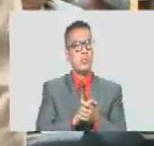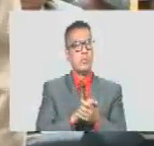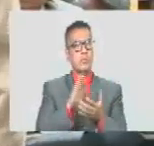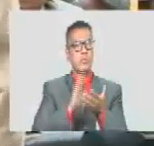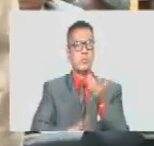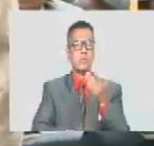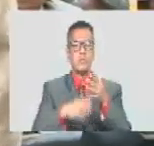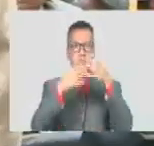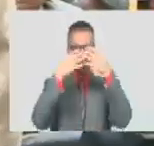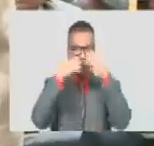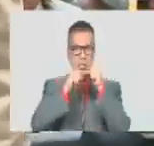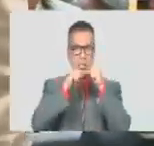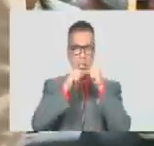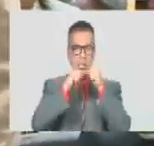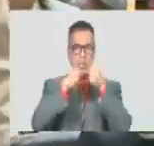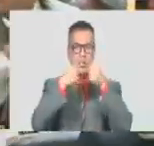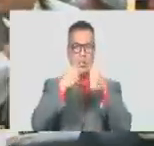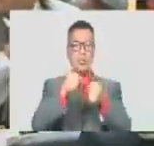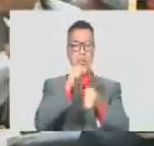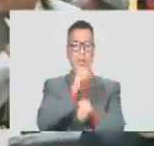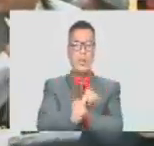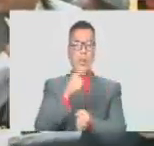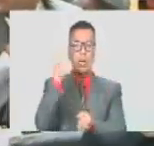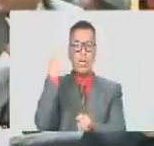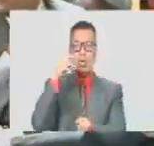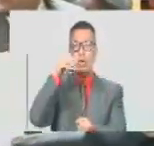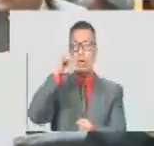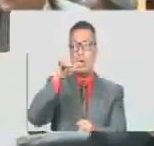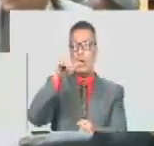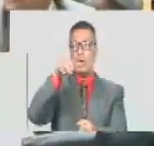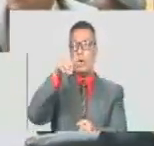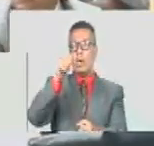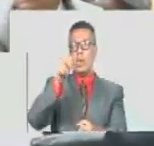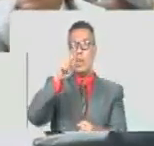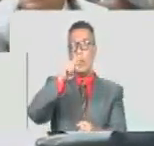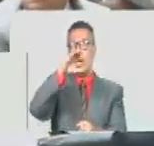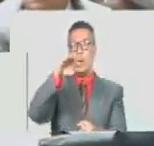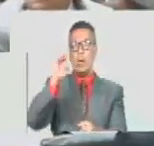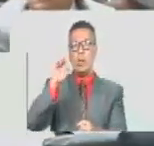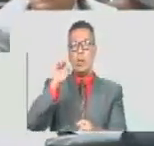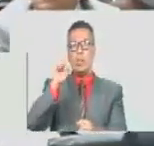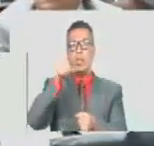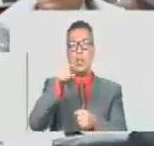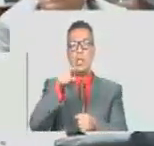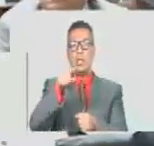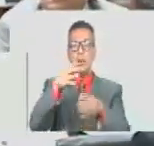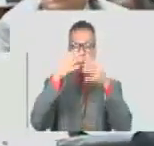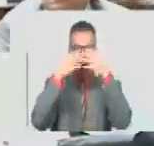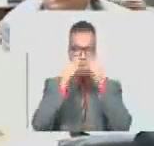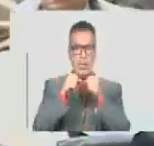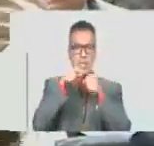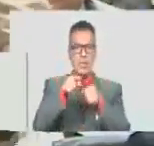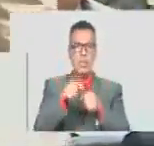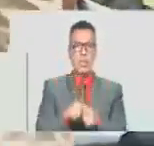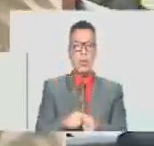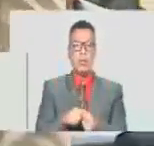la cárcel de la dignidad, allá en Yares, ¿no? La cárcel de la dignidad,